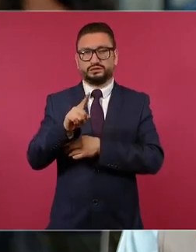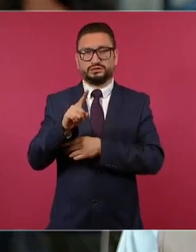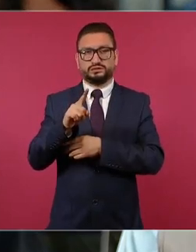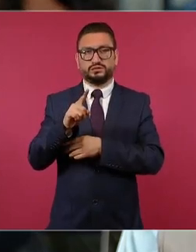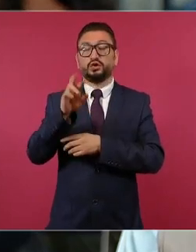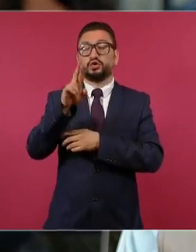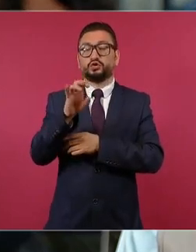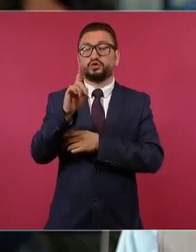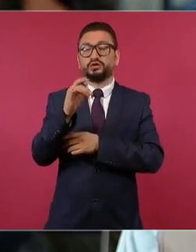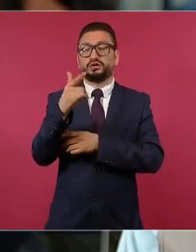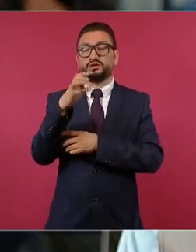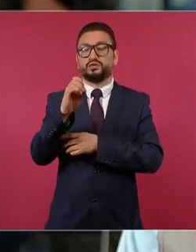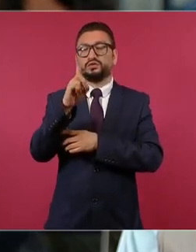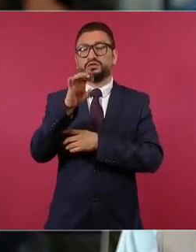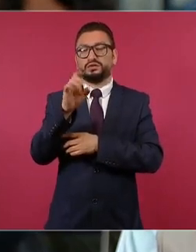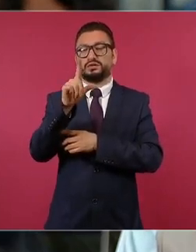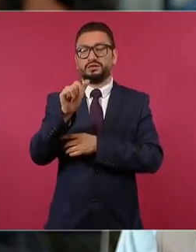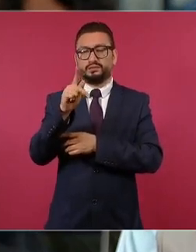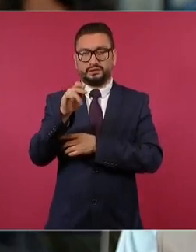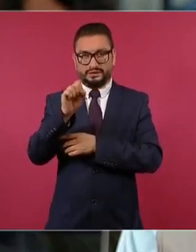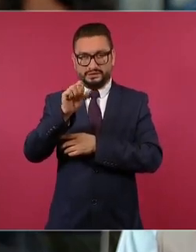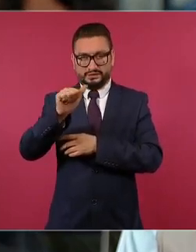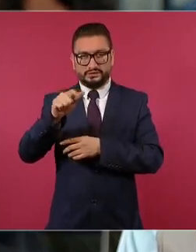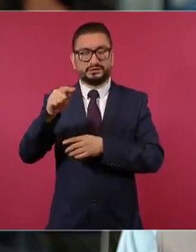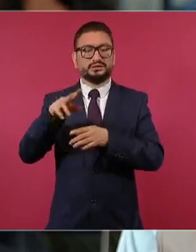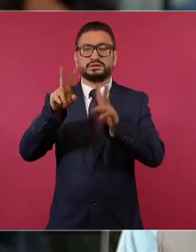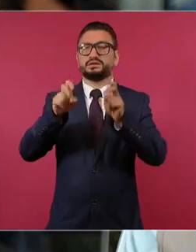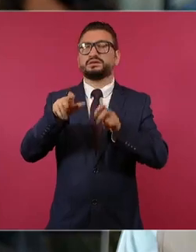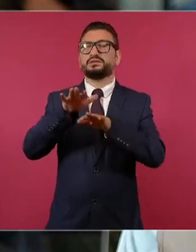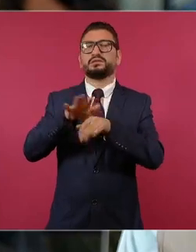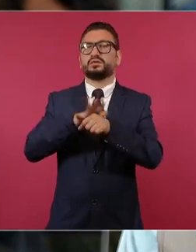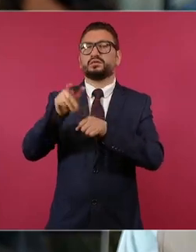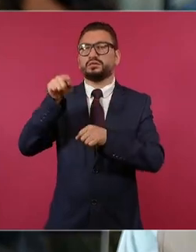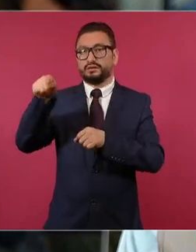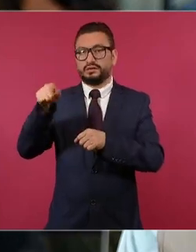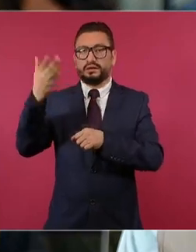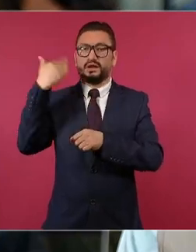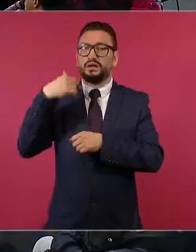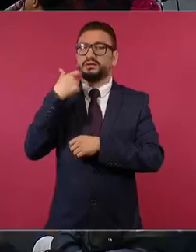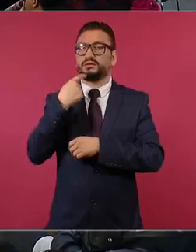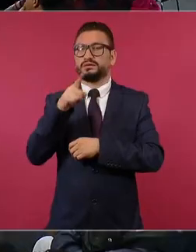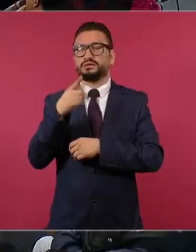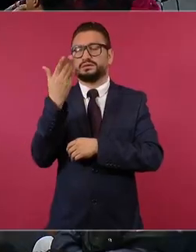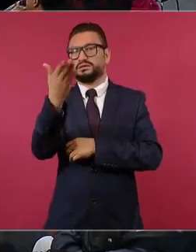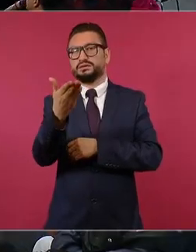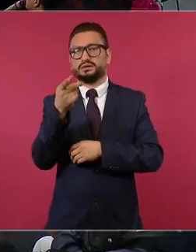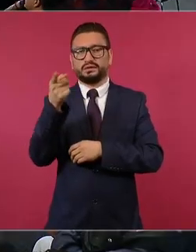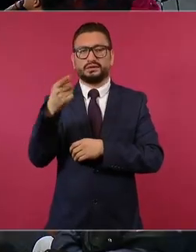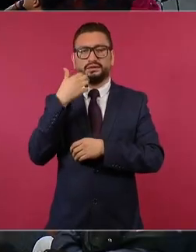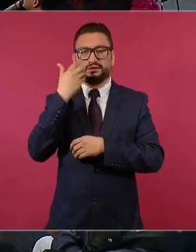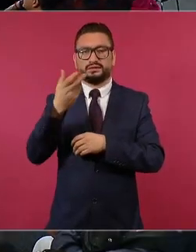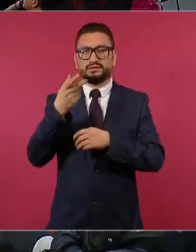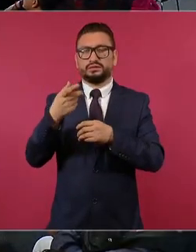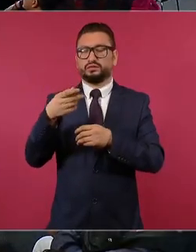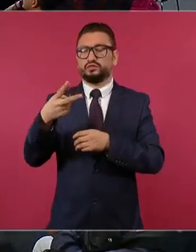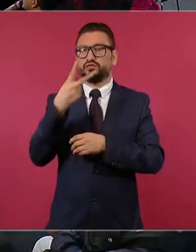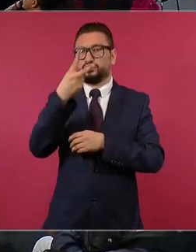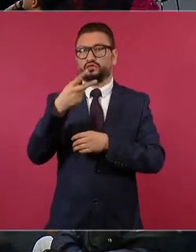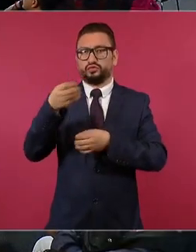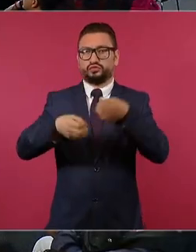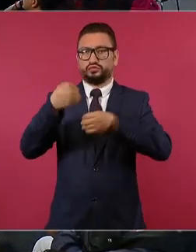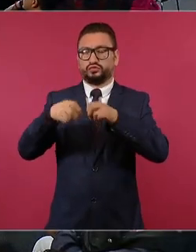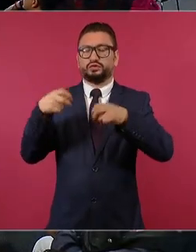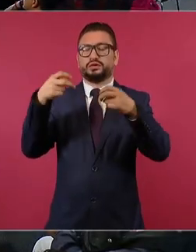juez Rodrigo de la Pesa, en torno al tema de que él estaba exigiendo que se colocaran a dos magistrados del